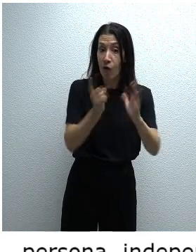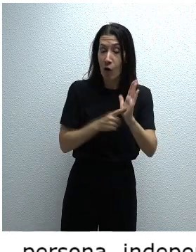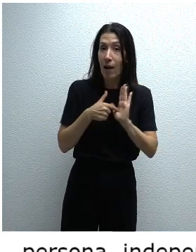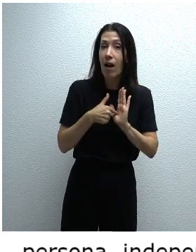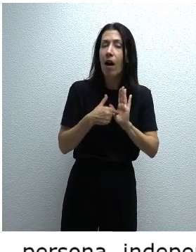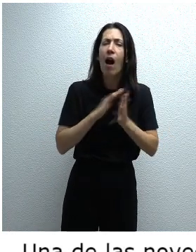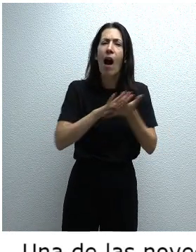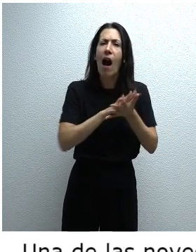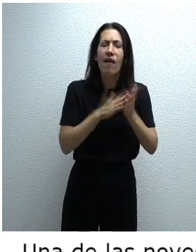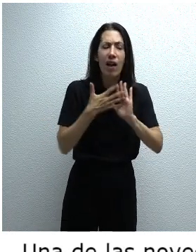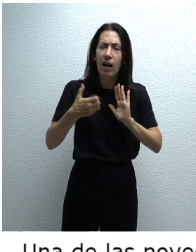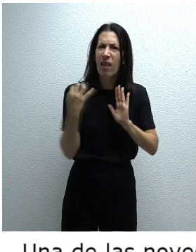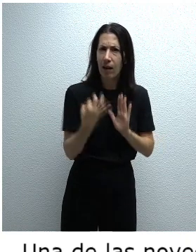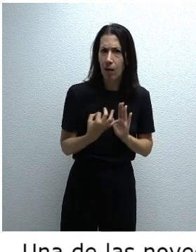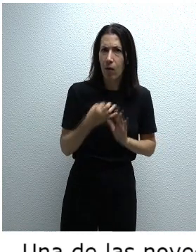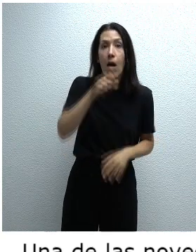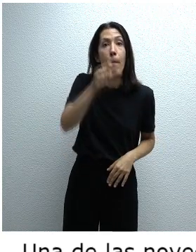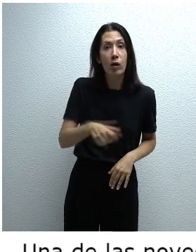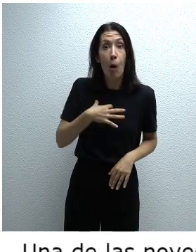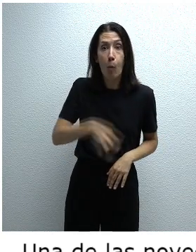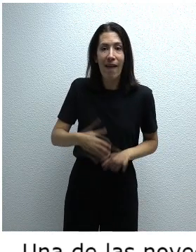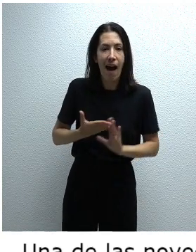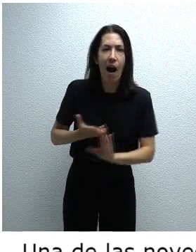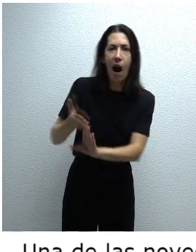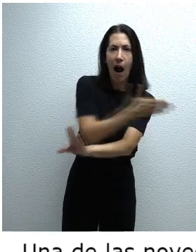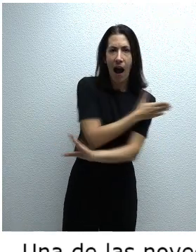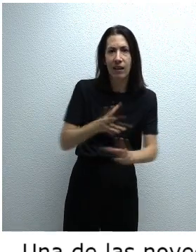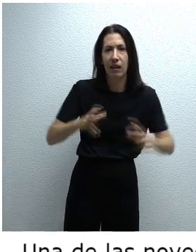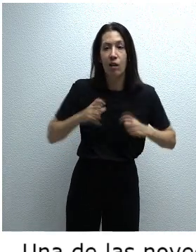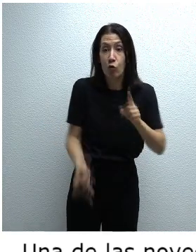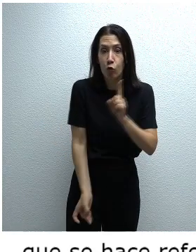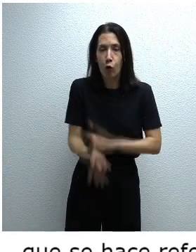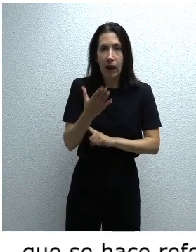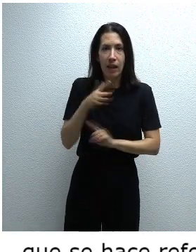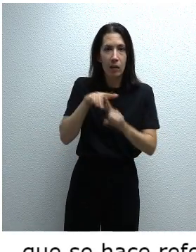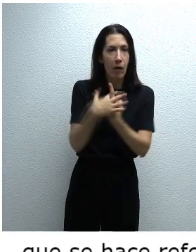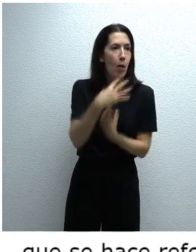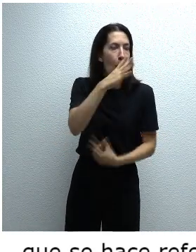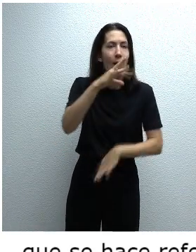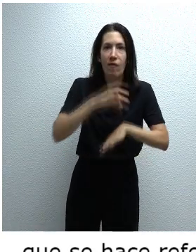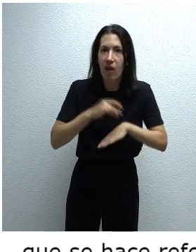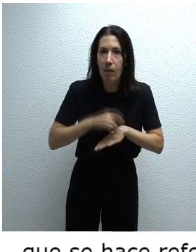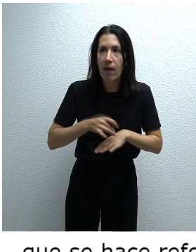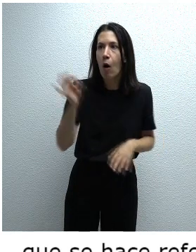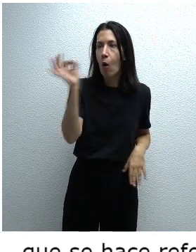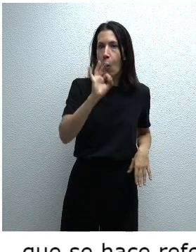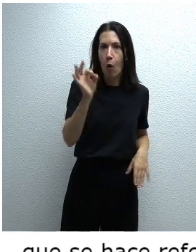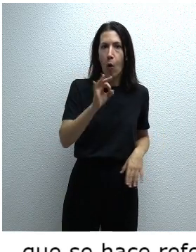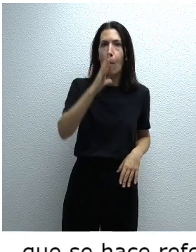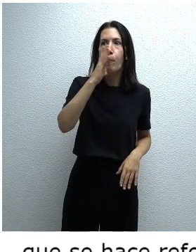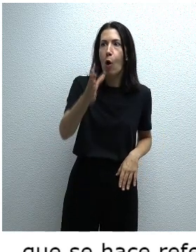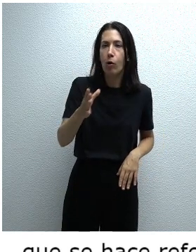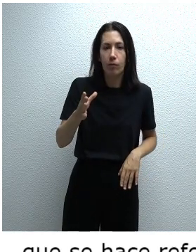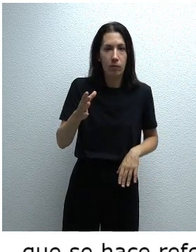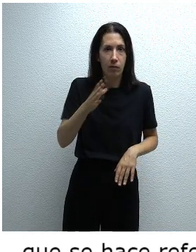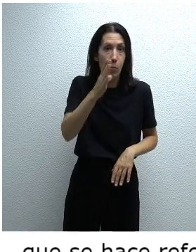no solamente a que una persona pueda anticiparse a esa situación en que por una patología, por una